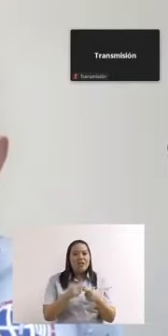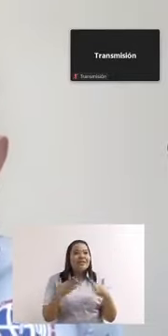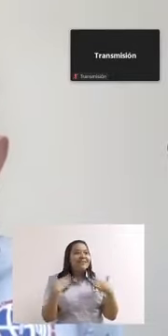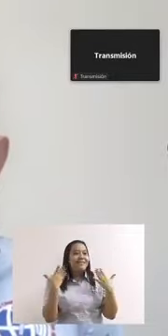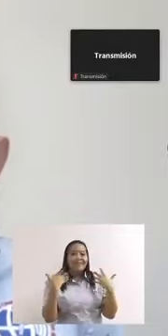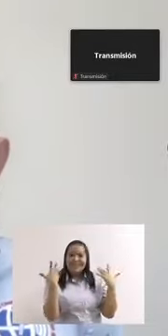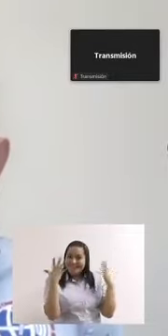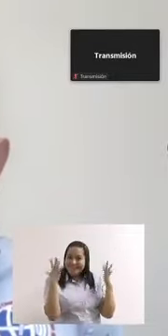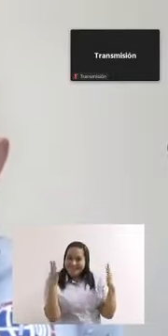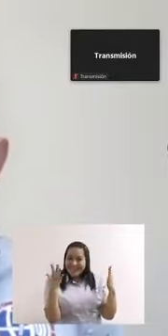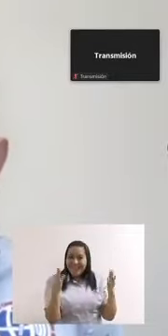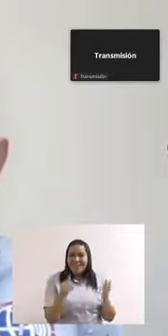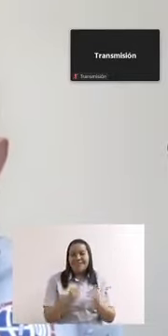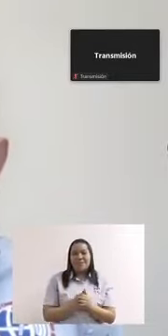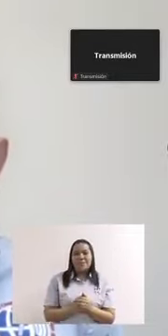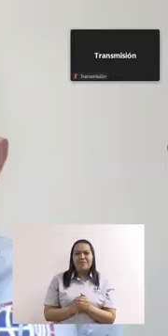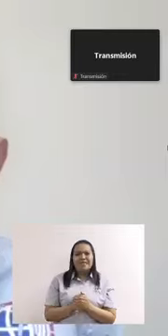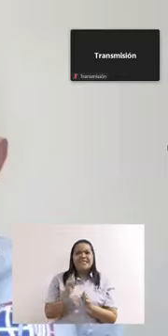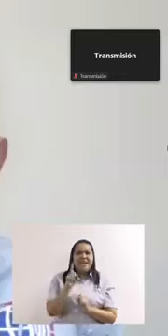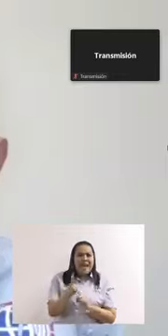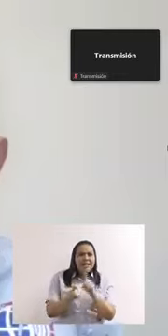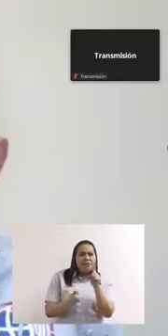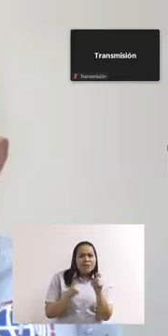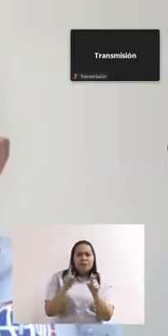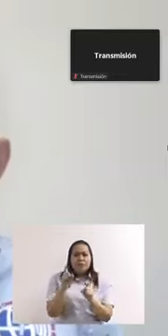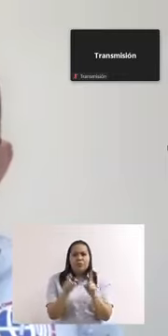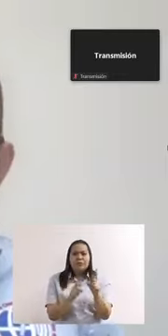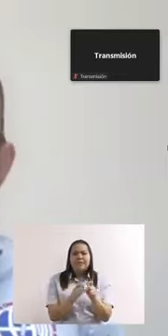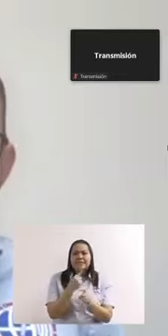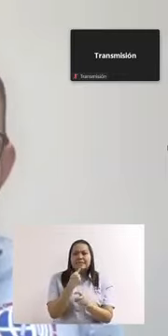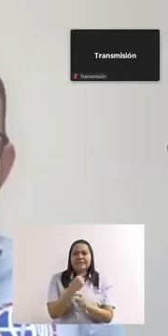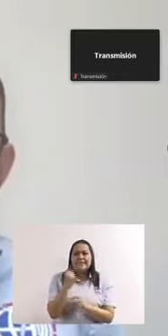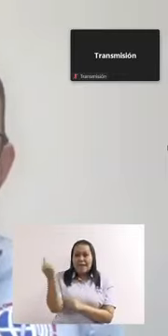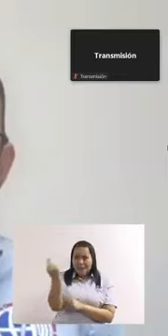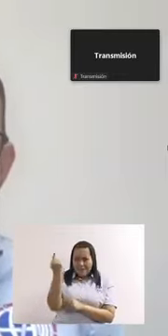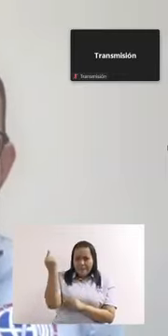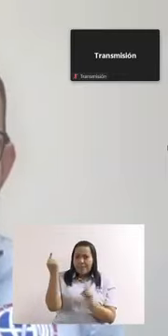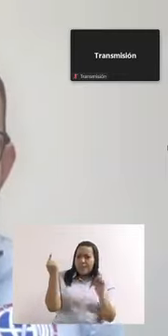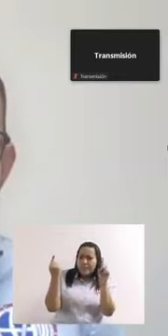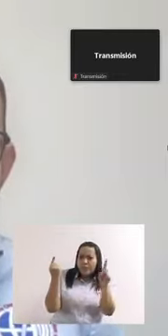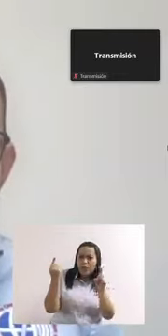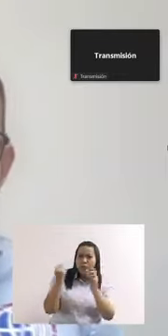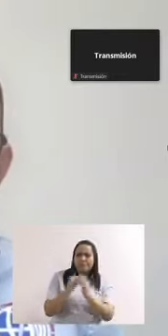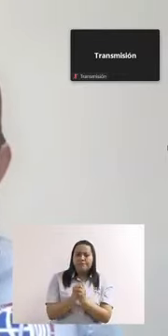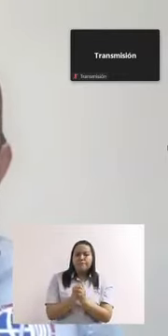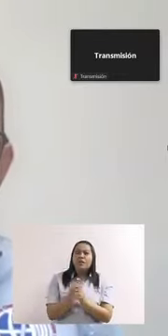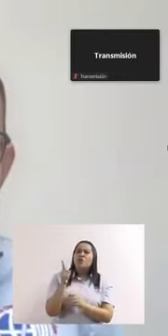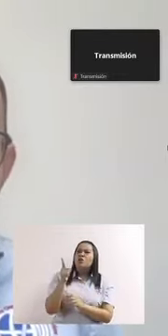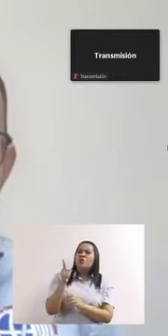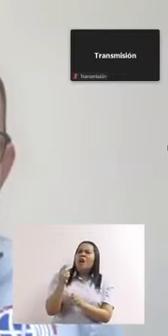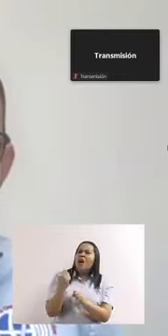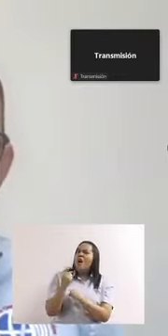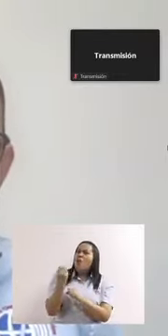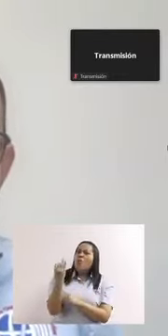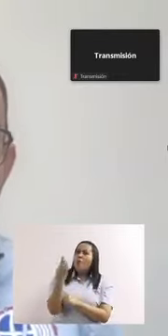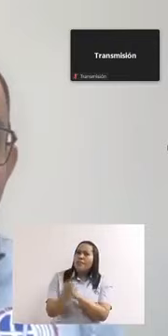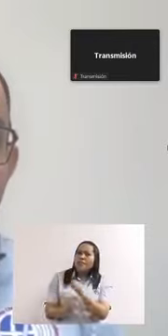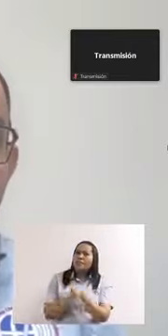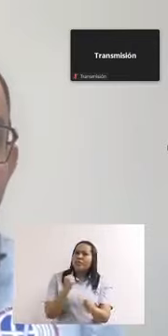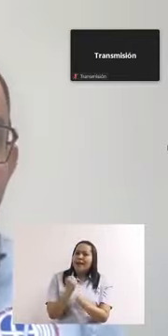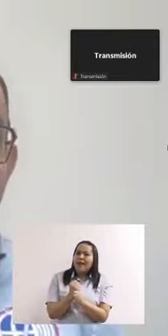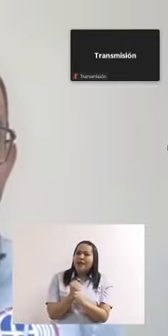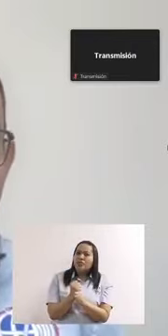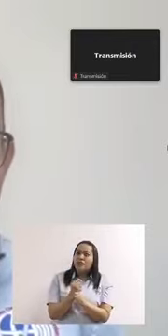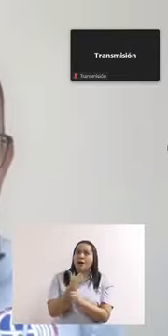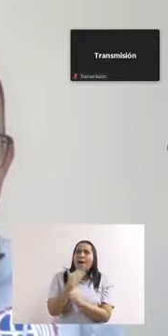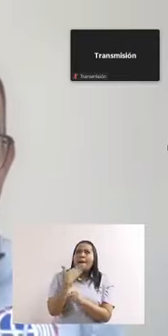felicitando. Sí, hay algunas preguntas. La primera pregunta es, ¿a qué edad recomienda que se realice una evaluación